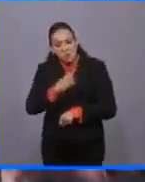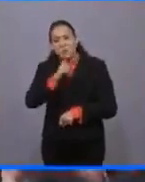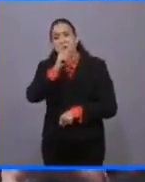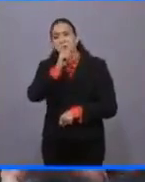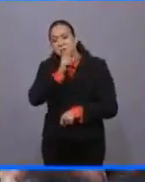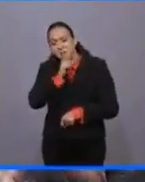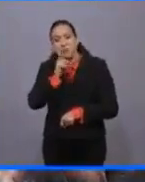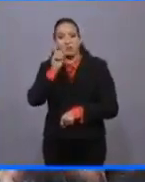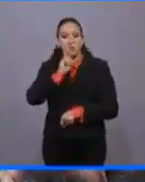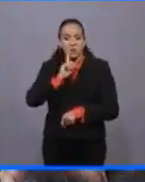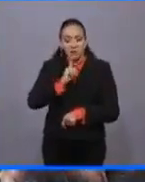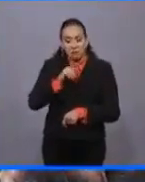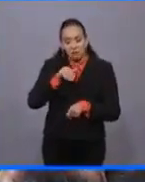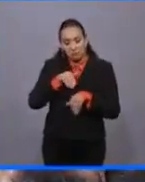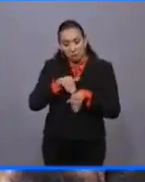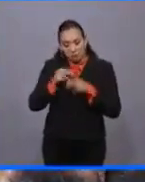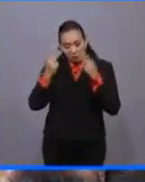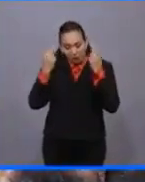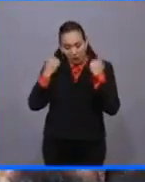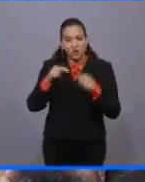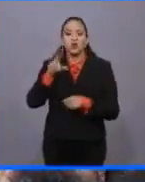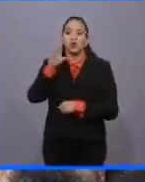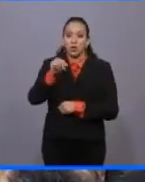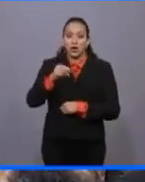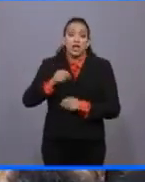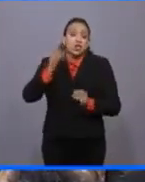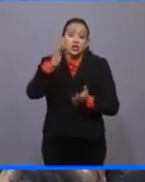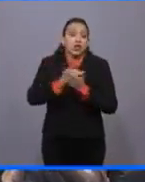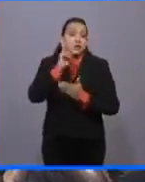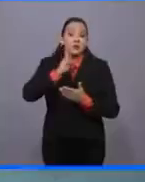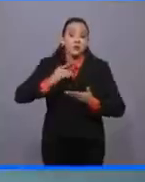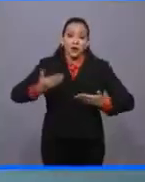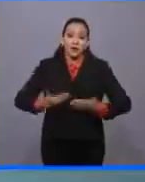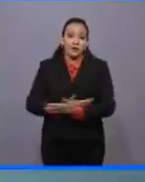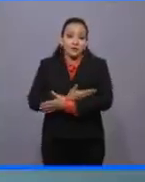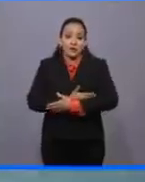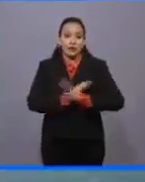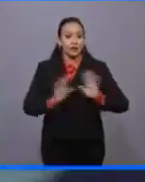era encasillada como una máquina procreadora de dar vida.